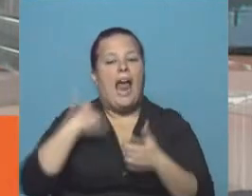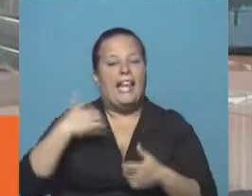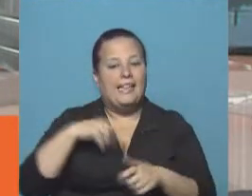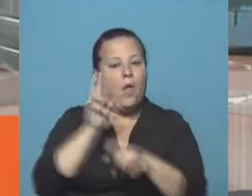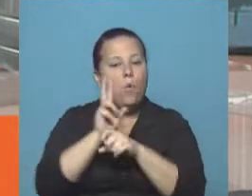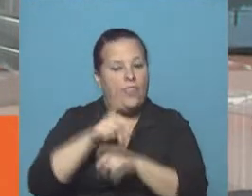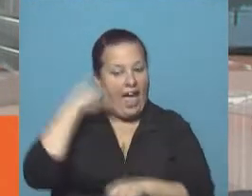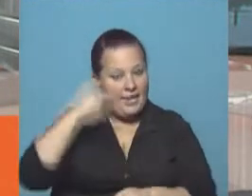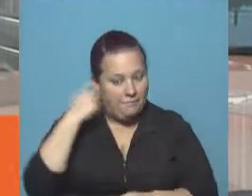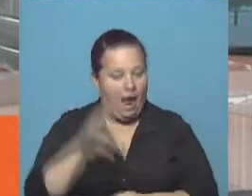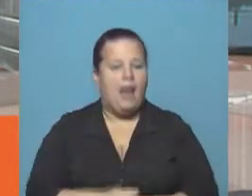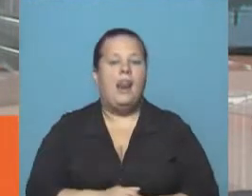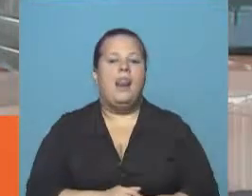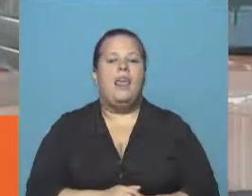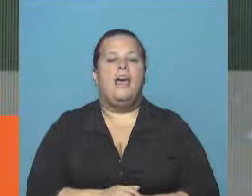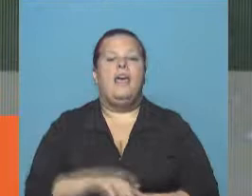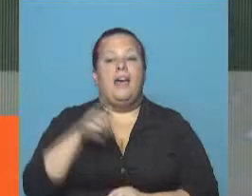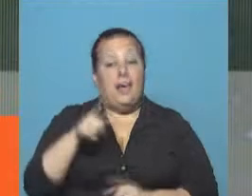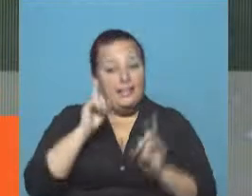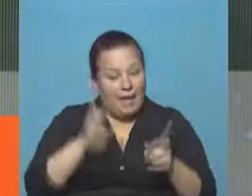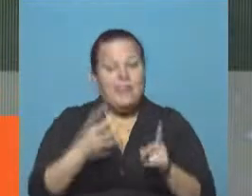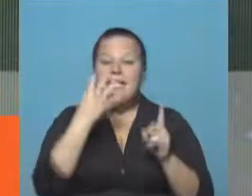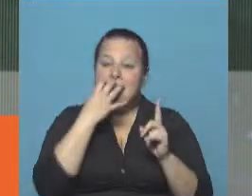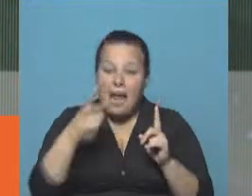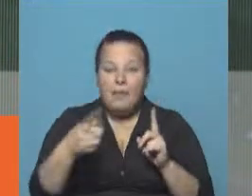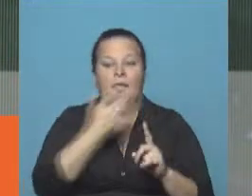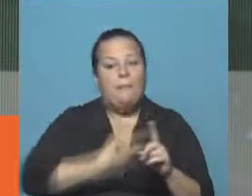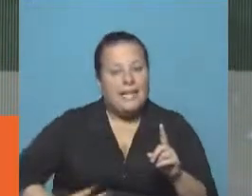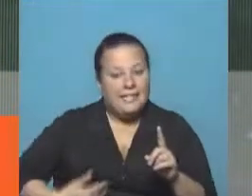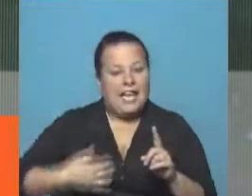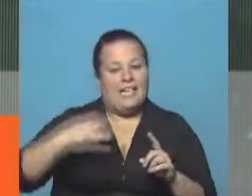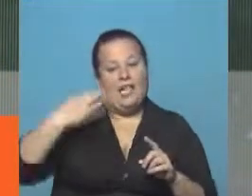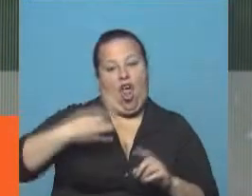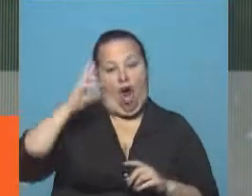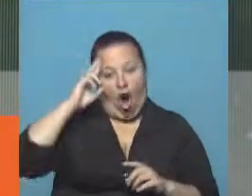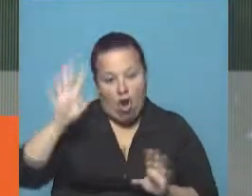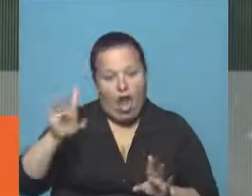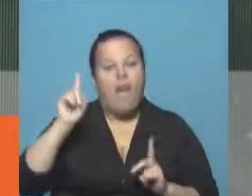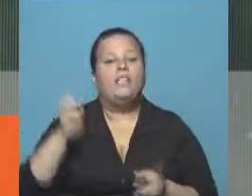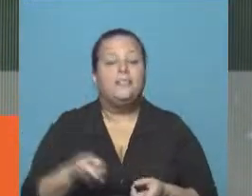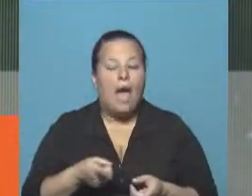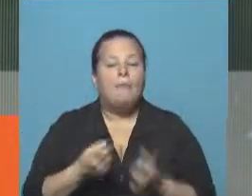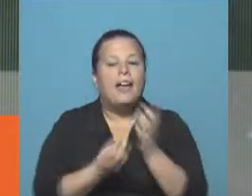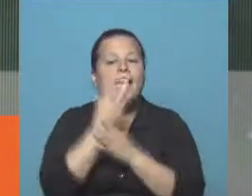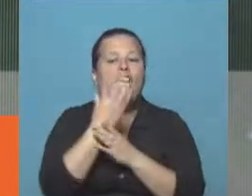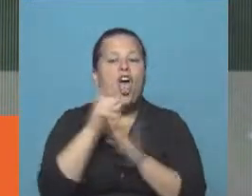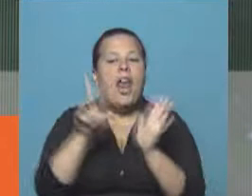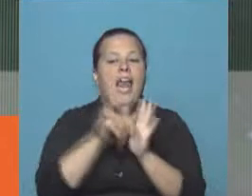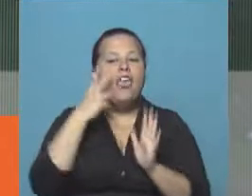de protección animal, de la cual Sarmiento fue el presidente honorario, y él también creó la